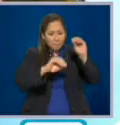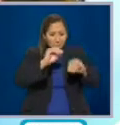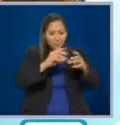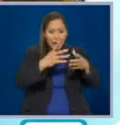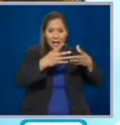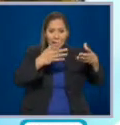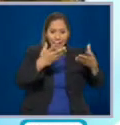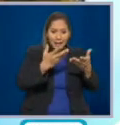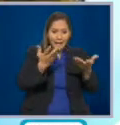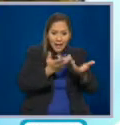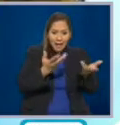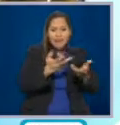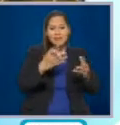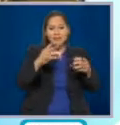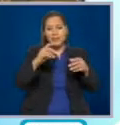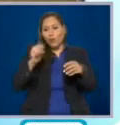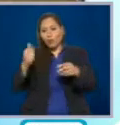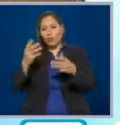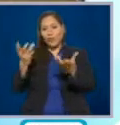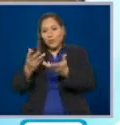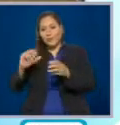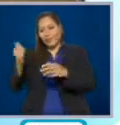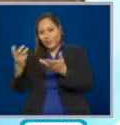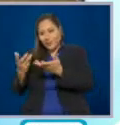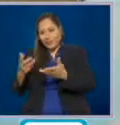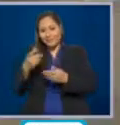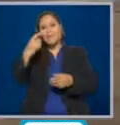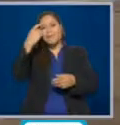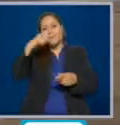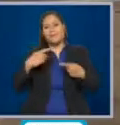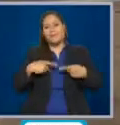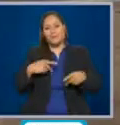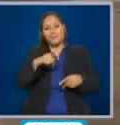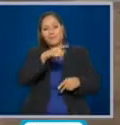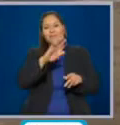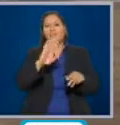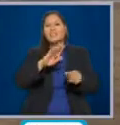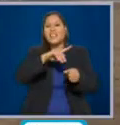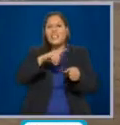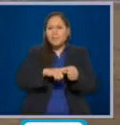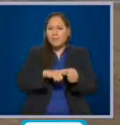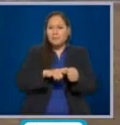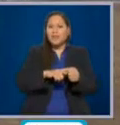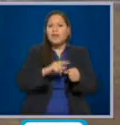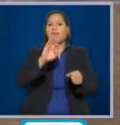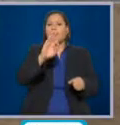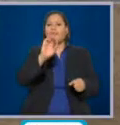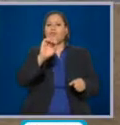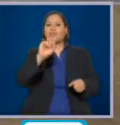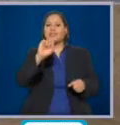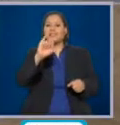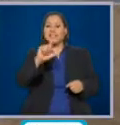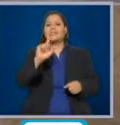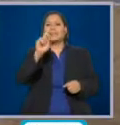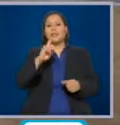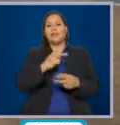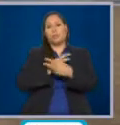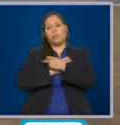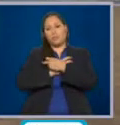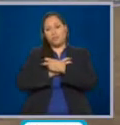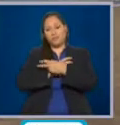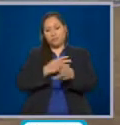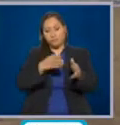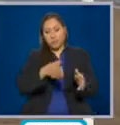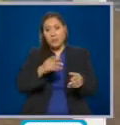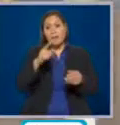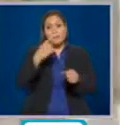Entonces, hay dos partes. Unas son como más fósiles, son criaturas. Lo que hace Theo es trabajar estas piezas durante un año en la